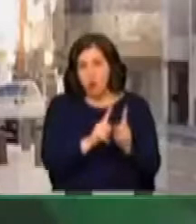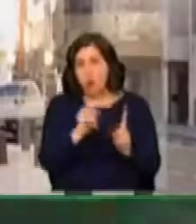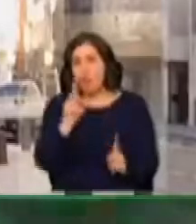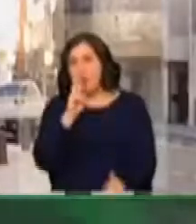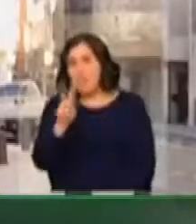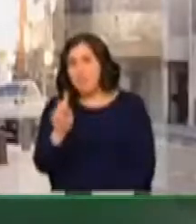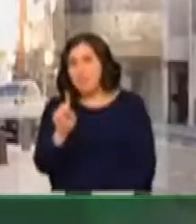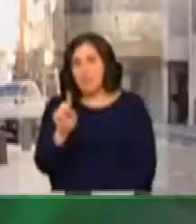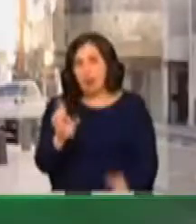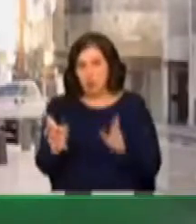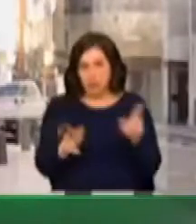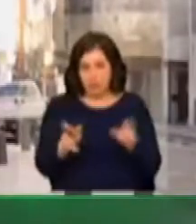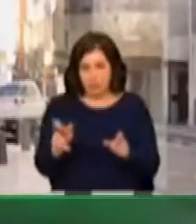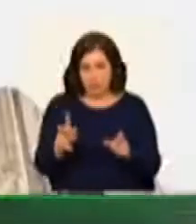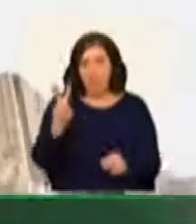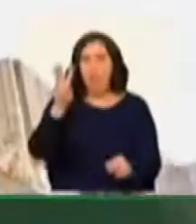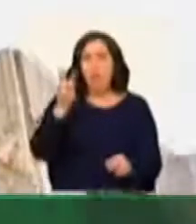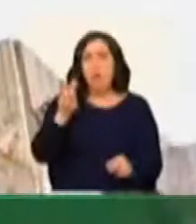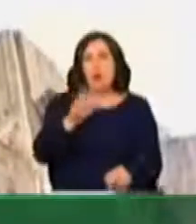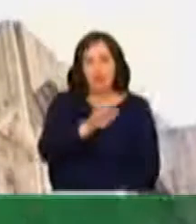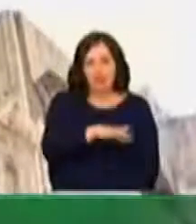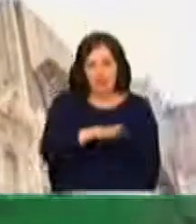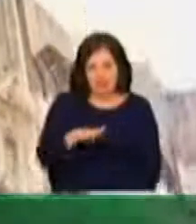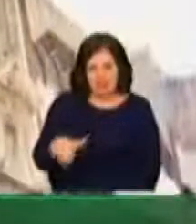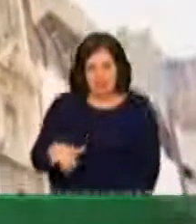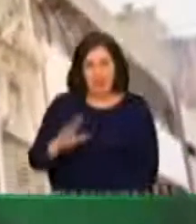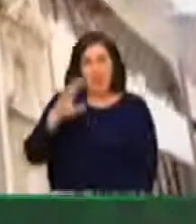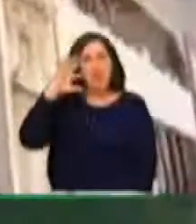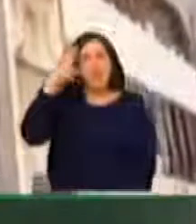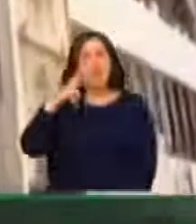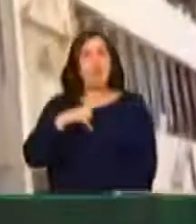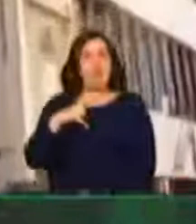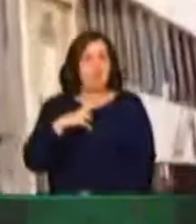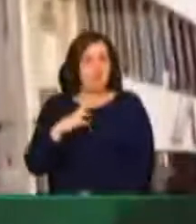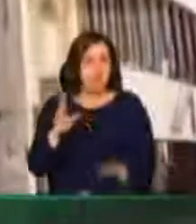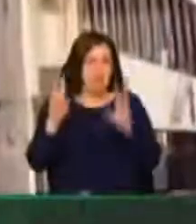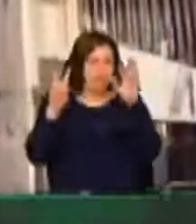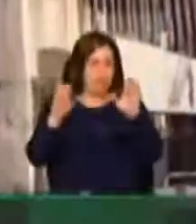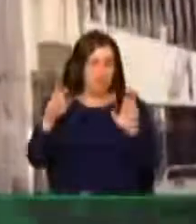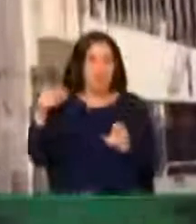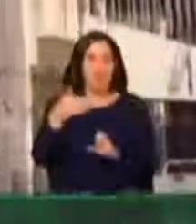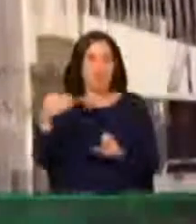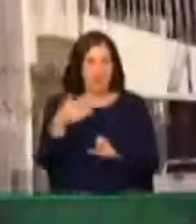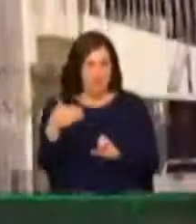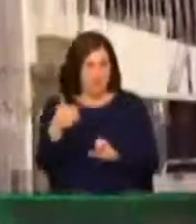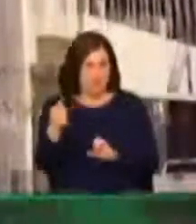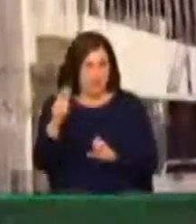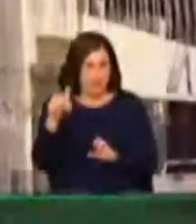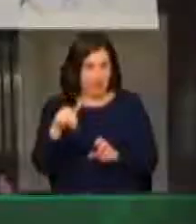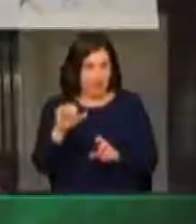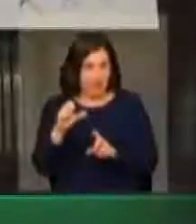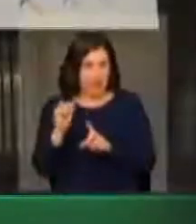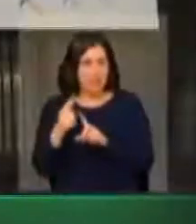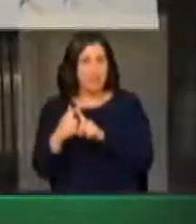Además de pornografía infantil y violencia privada por las amenazas enviadas en el caso Barneix, ahora se abre una nueva investigación